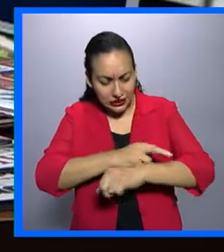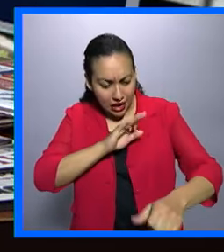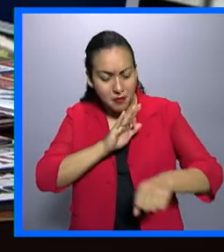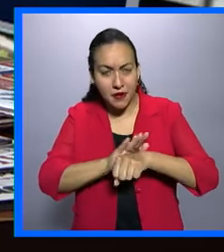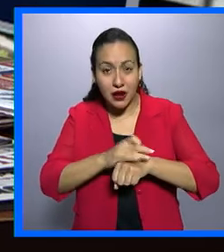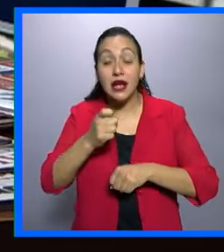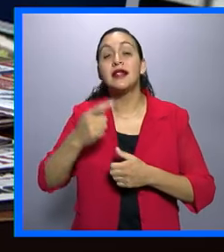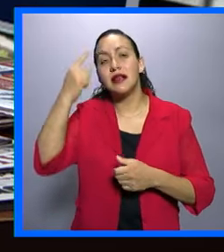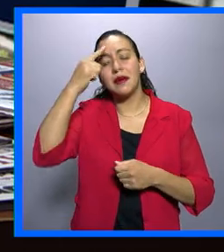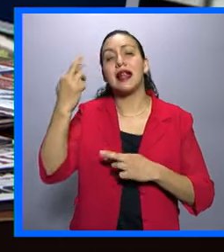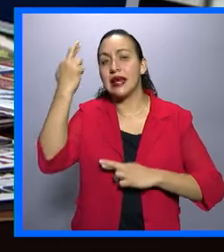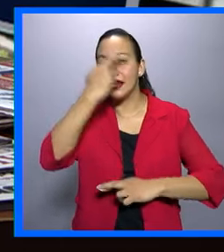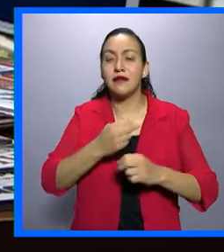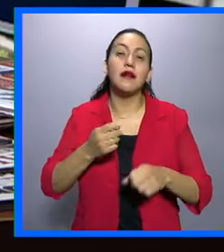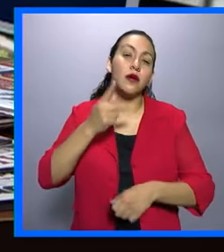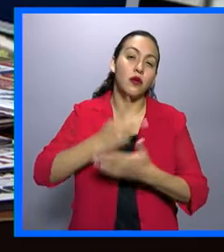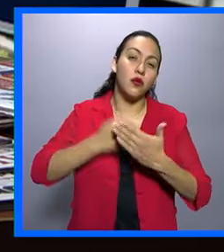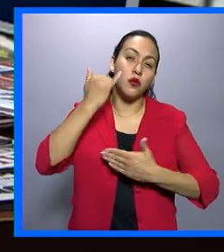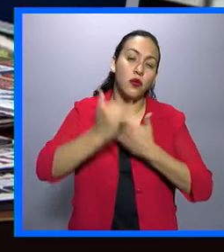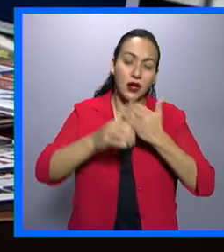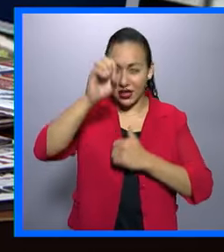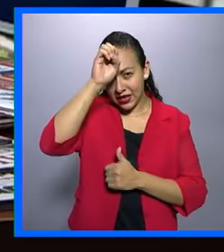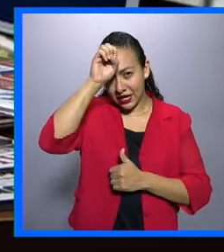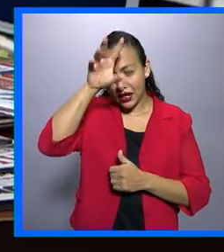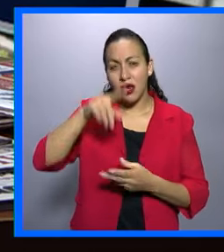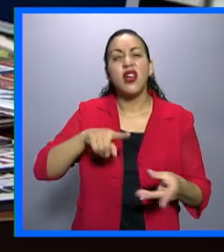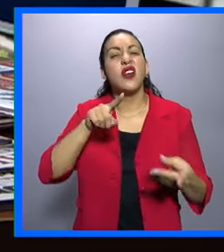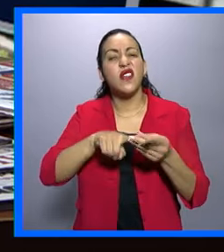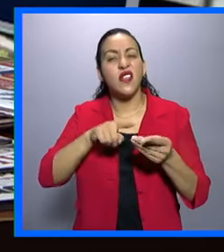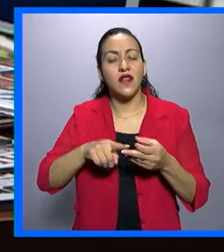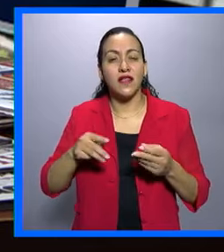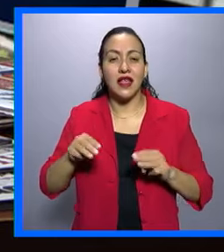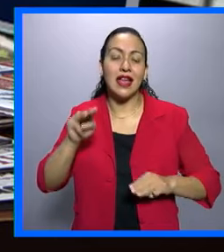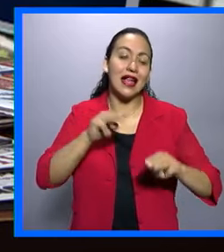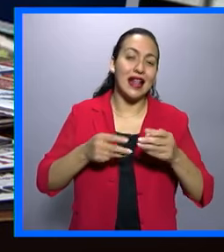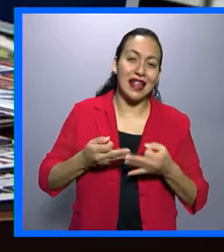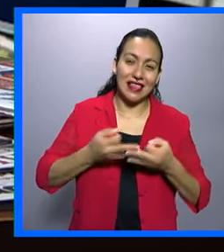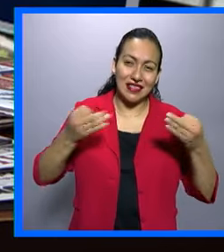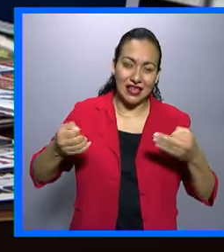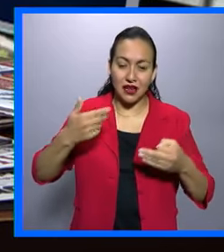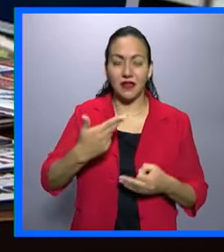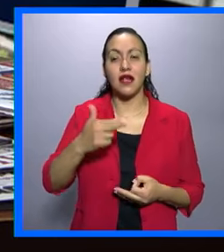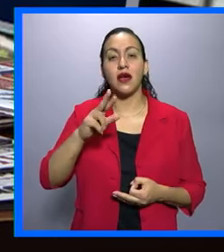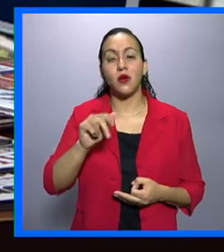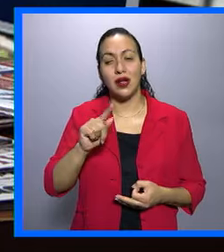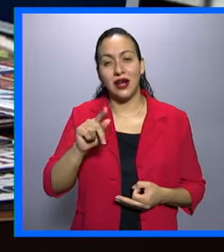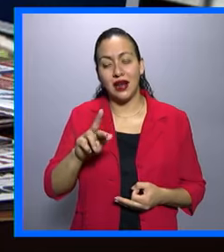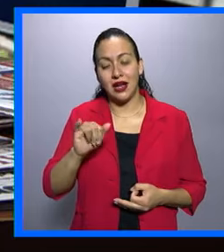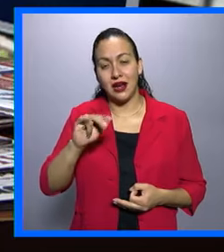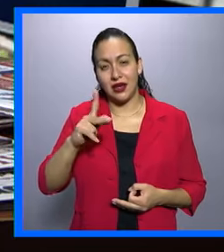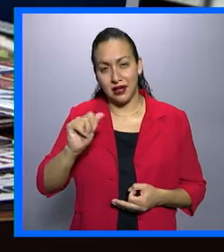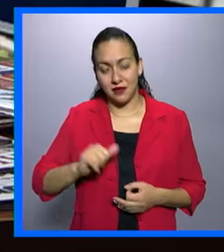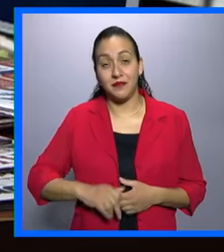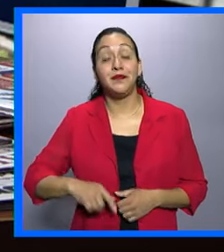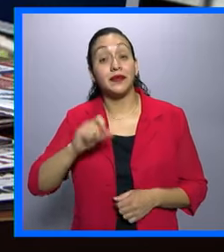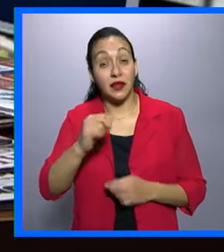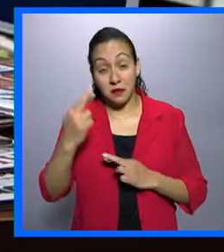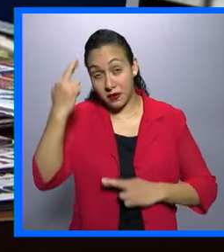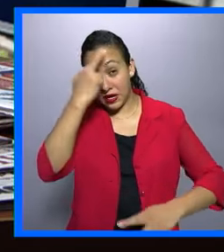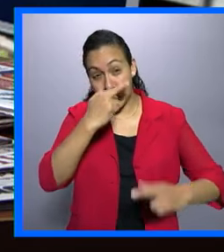los proyectos mineros en Wirikuta, territorio del pueblo de Wixárika. En otro asunto, declaró válido